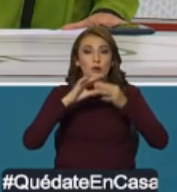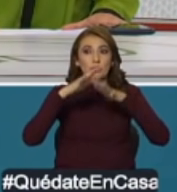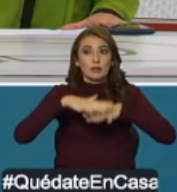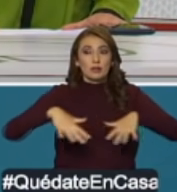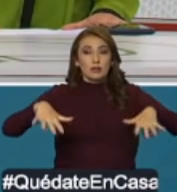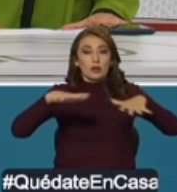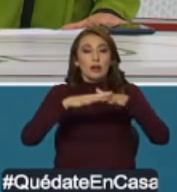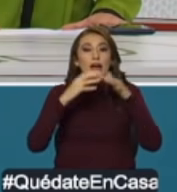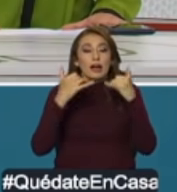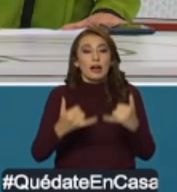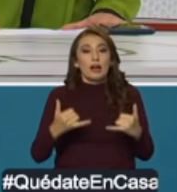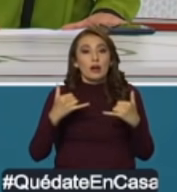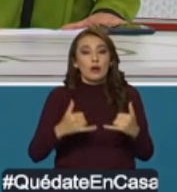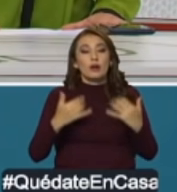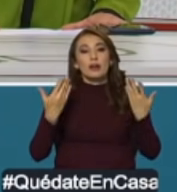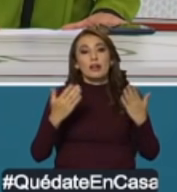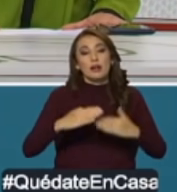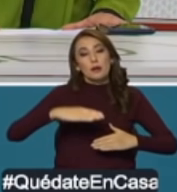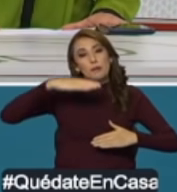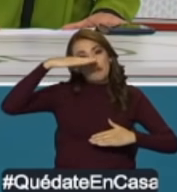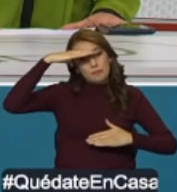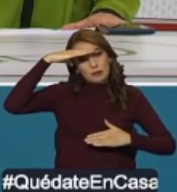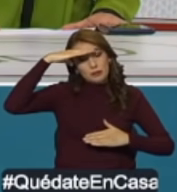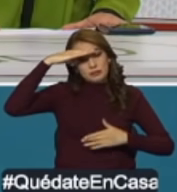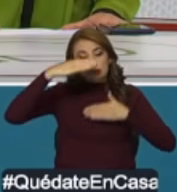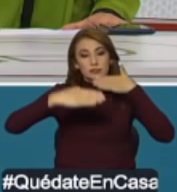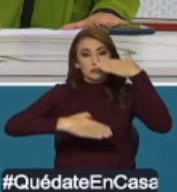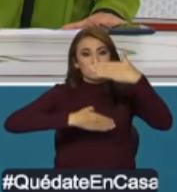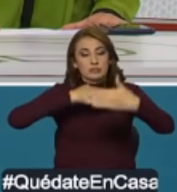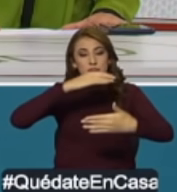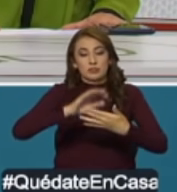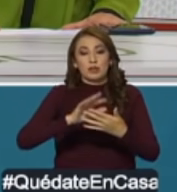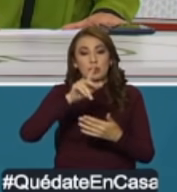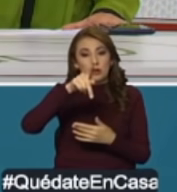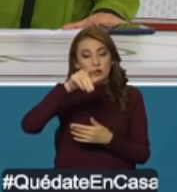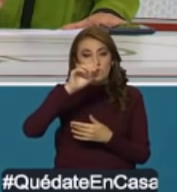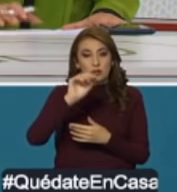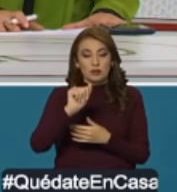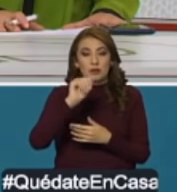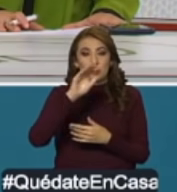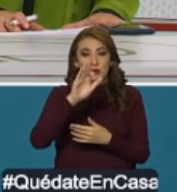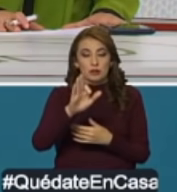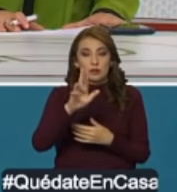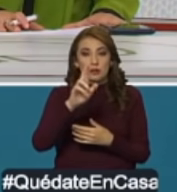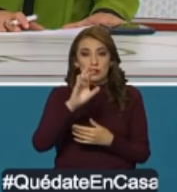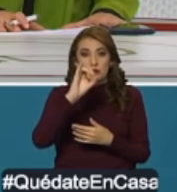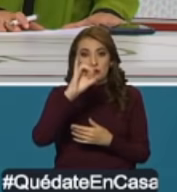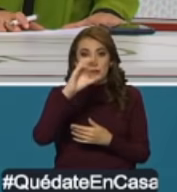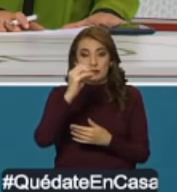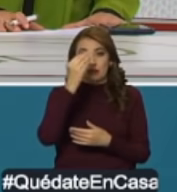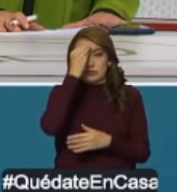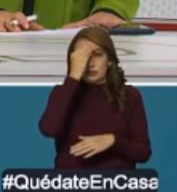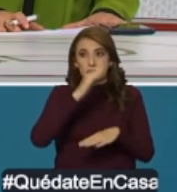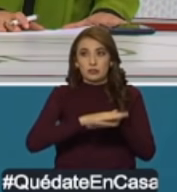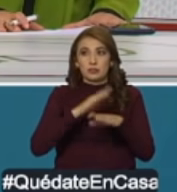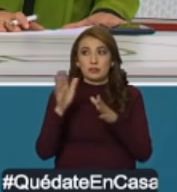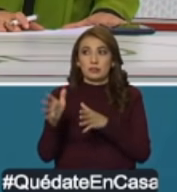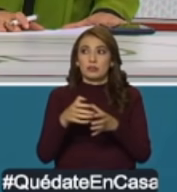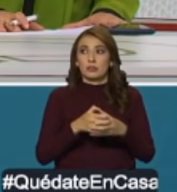paso ahora mismo al comandante general de la Policía Nacional, Patricio Carrillo, para conocer su informe. Buenas tardes, lo